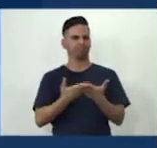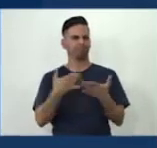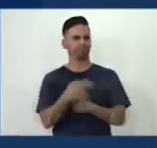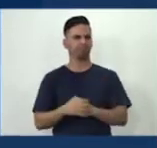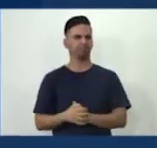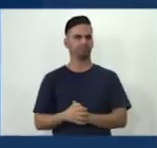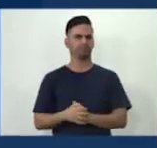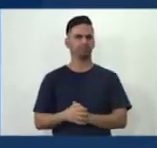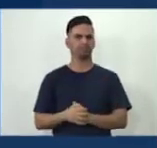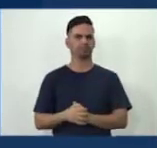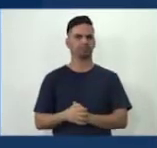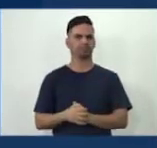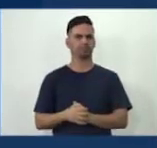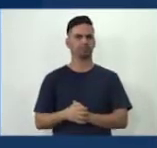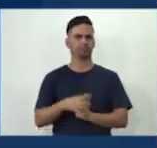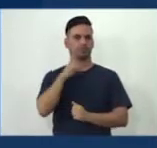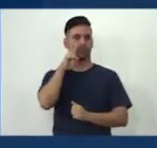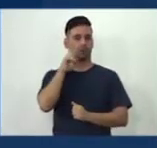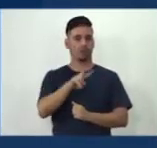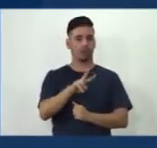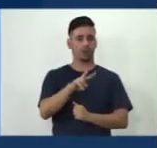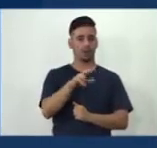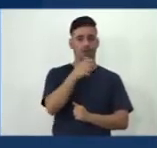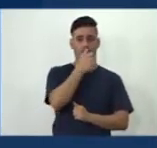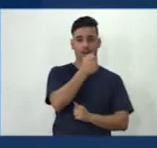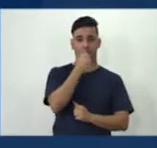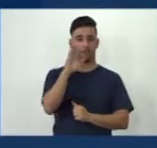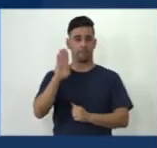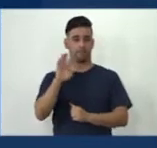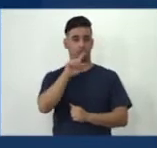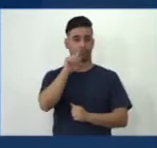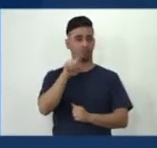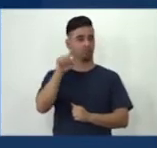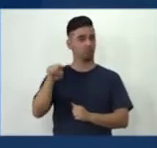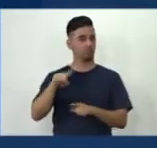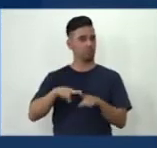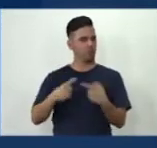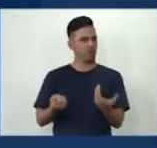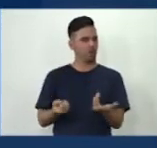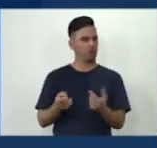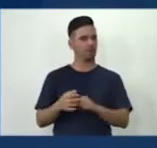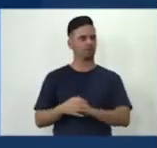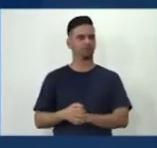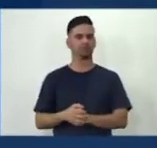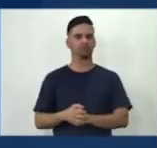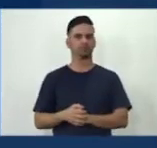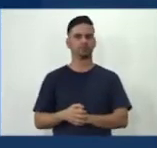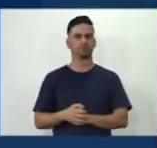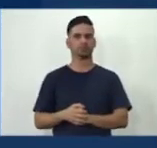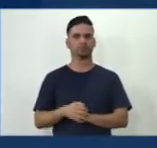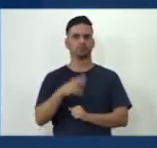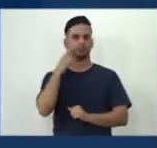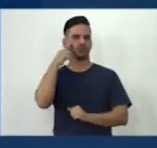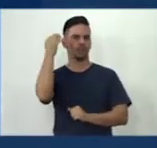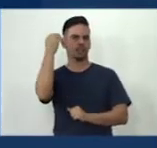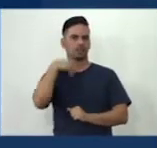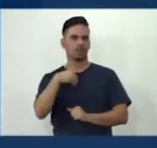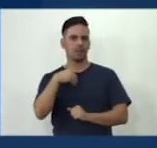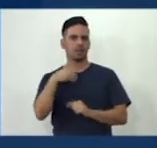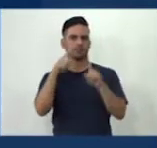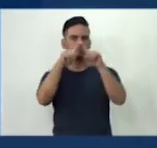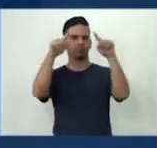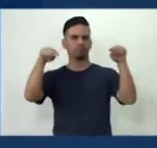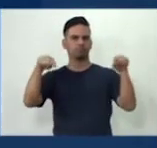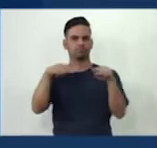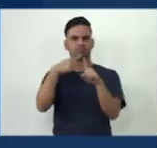imanes, representados en los casos A y B. ¿Por qué? Señale las líneas del campo magnético en ambos